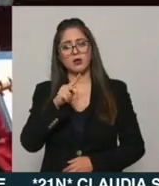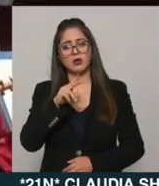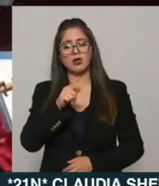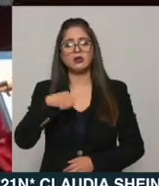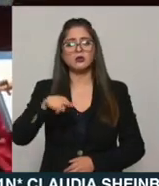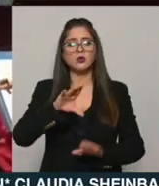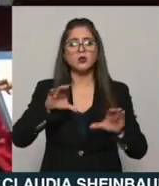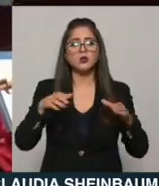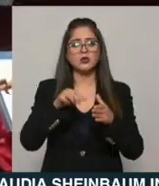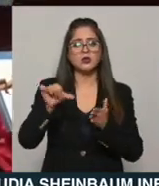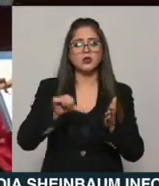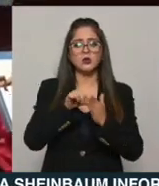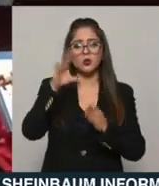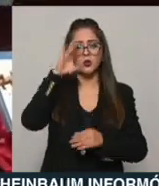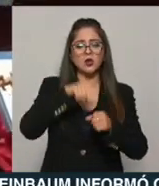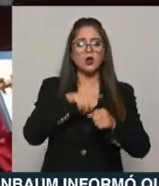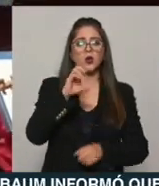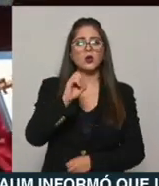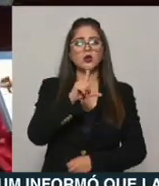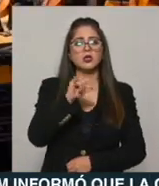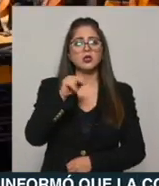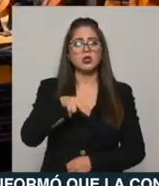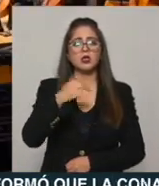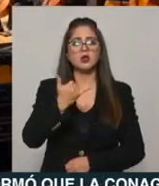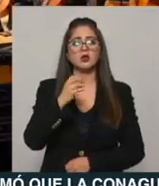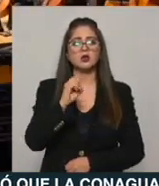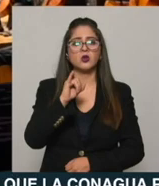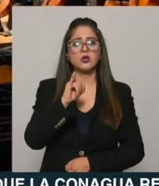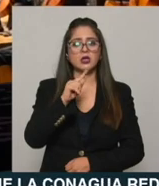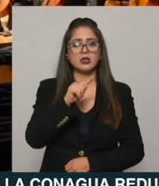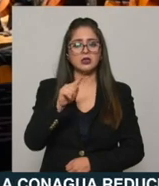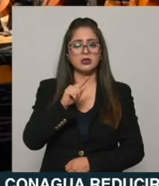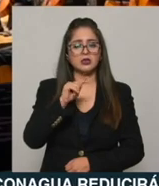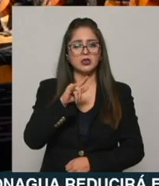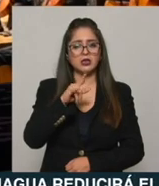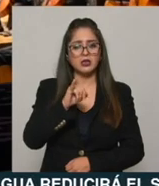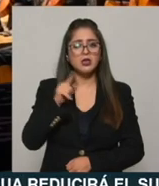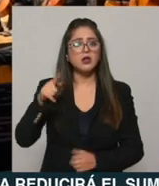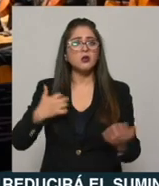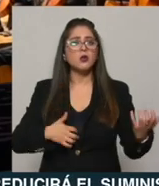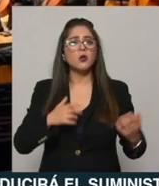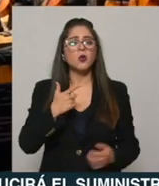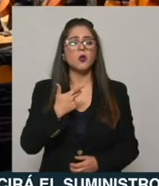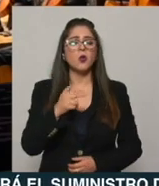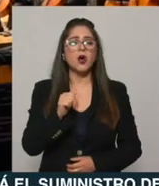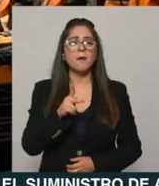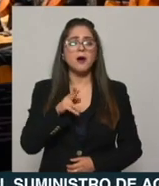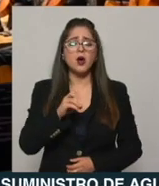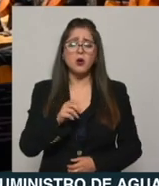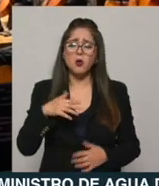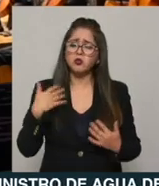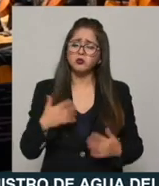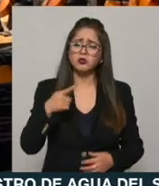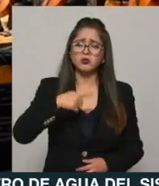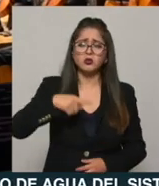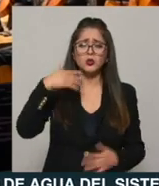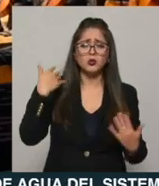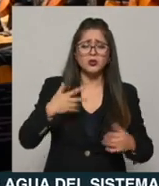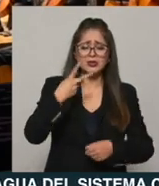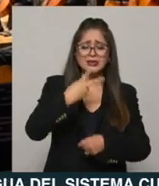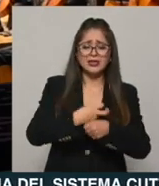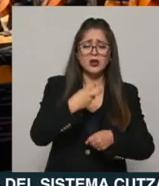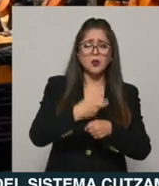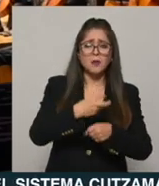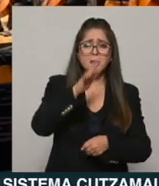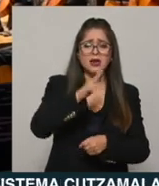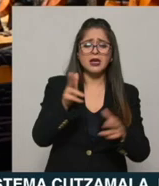concierto, música identitaria de nuestro país para el mundo. Temas como el Huapango de José Pablo Moncayo, que es considerado como el segundo